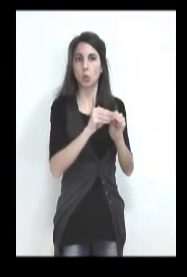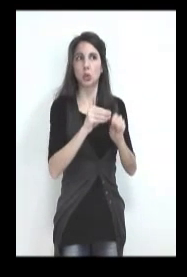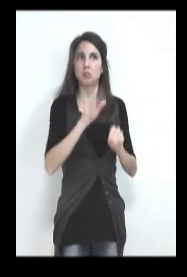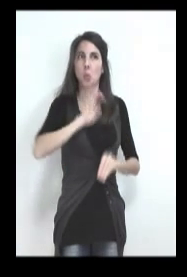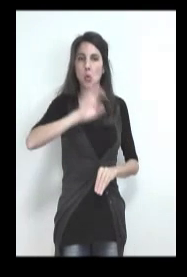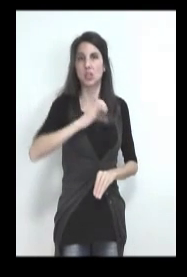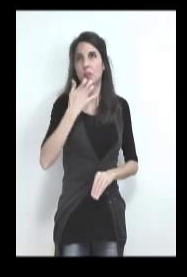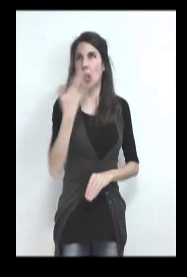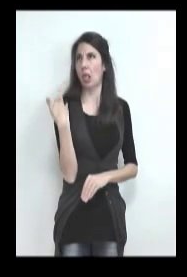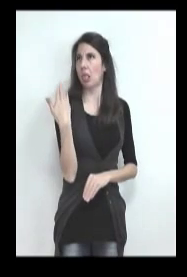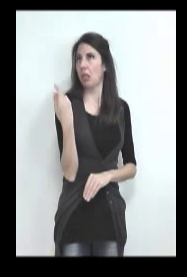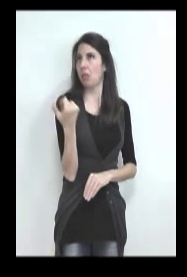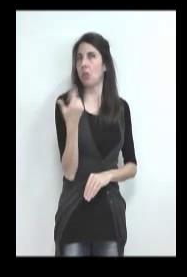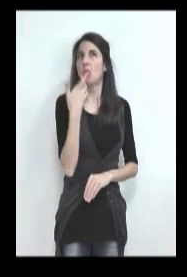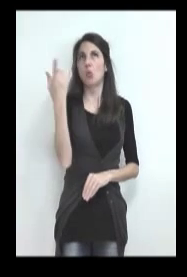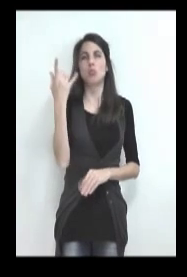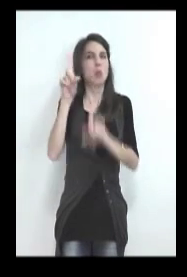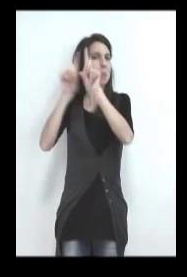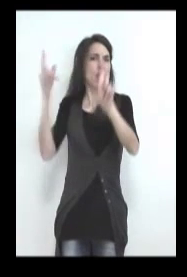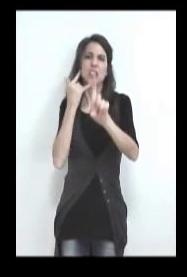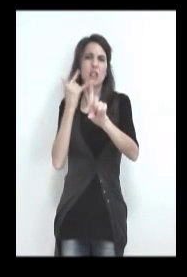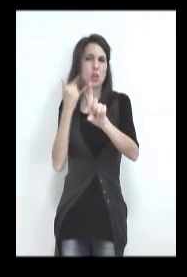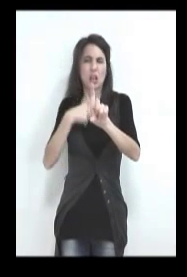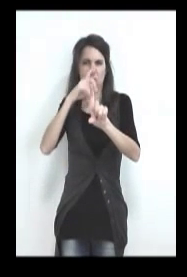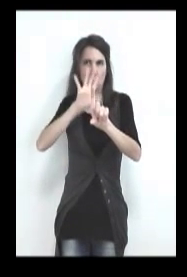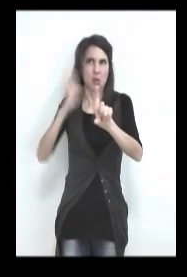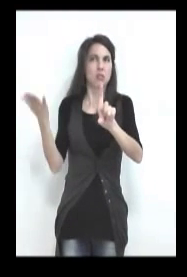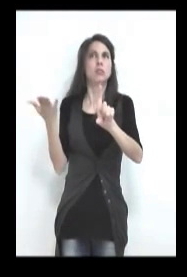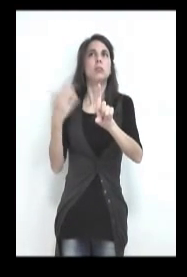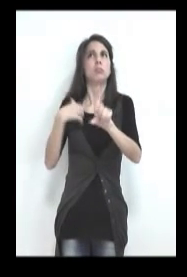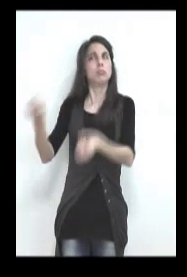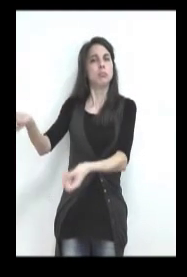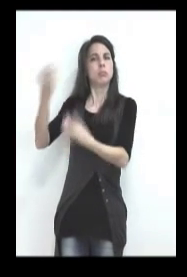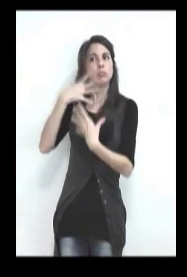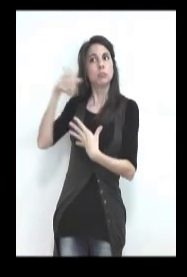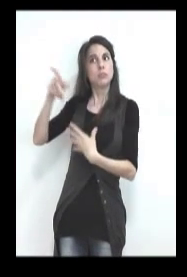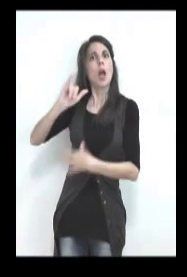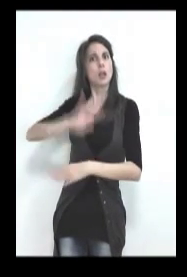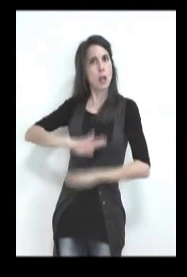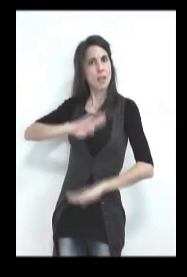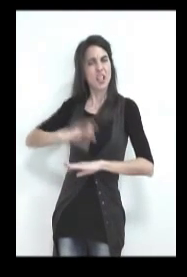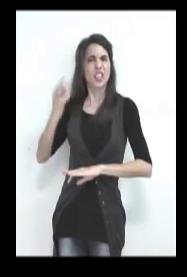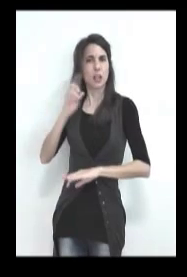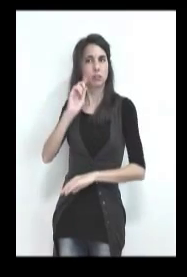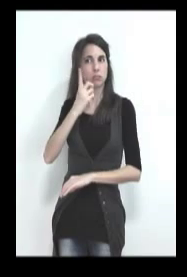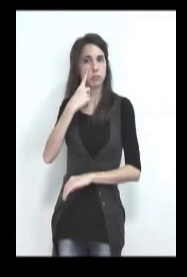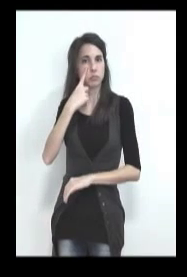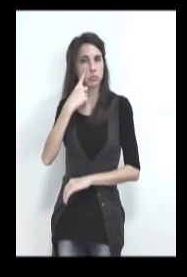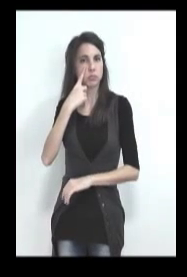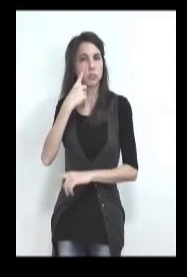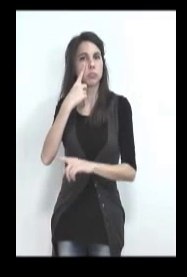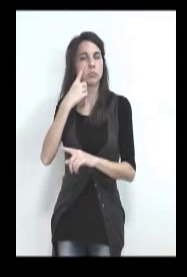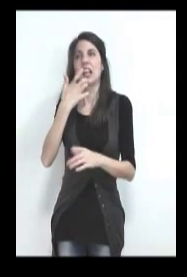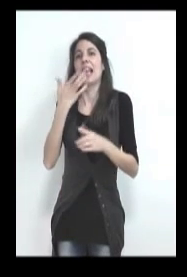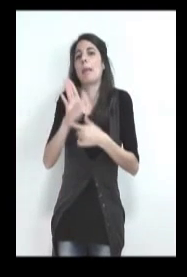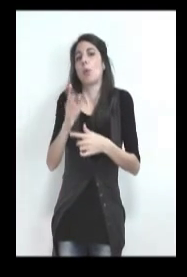tiempo, de un operador de telefonía, me comentaban que ellos eran capaces de detectar, es